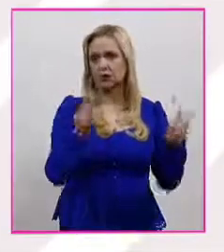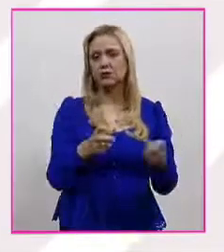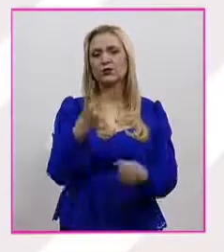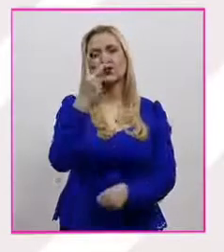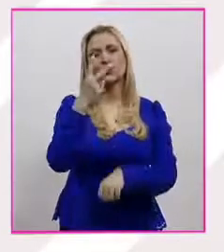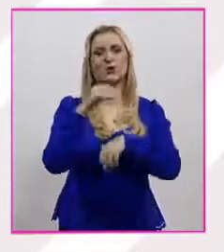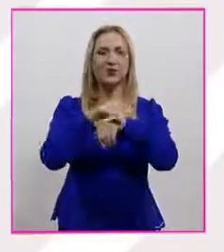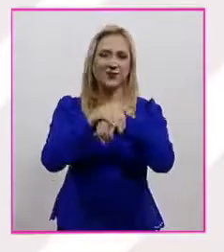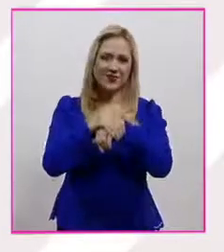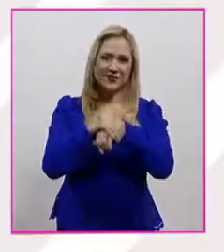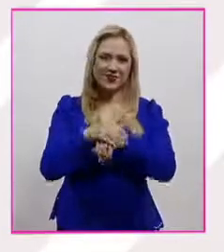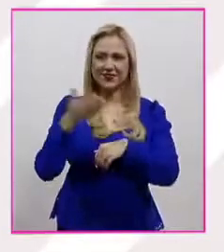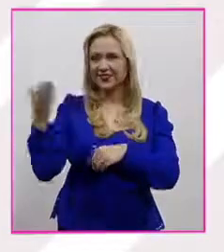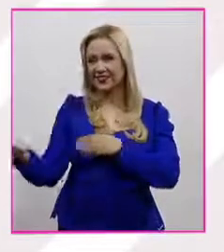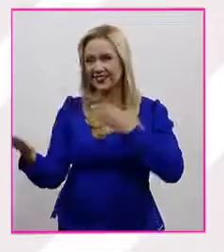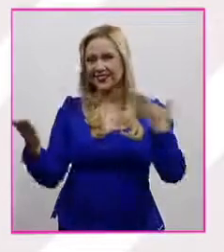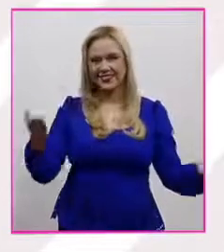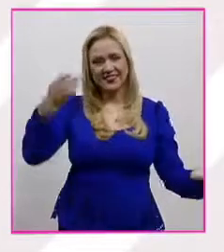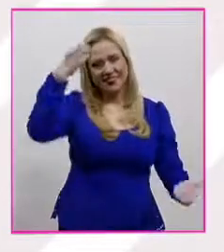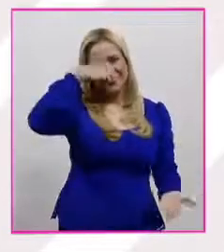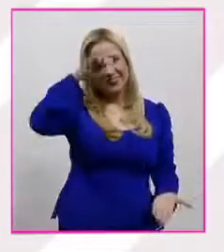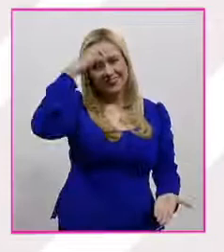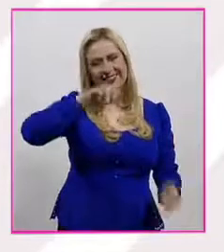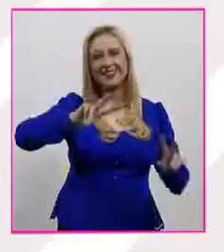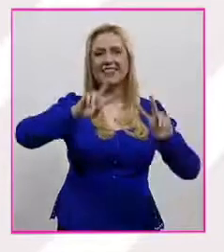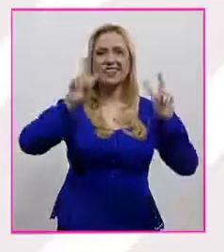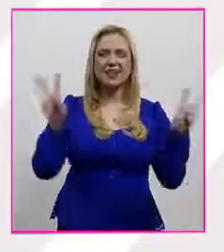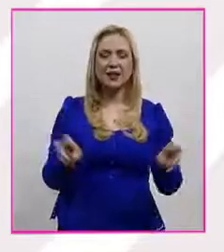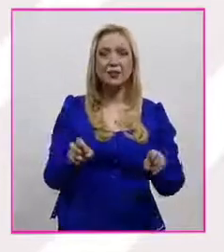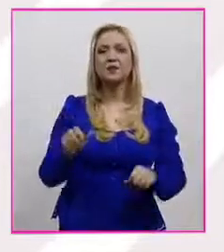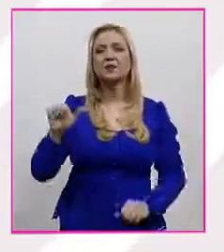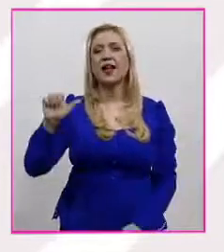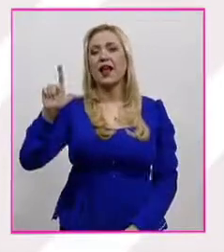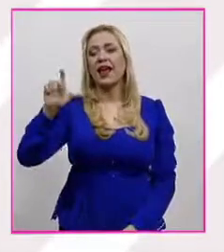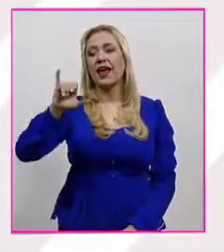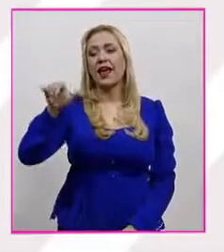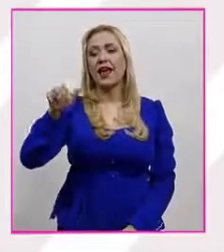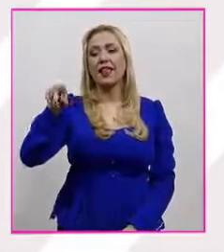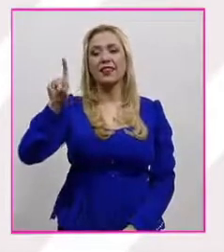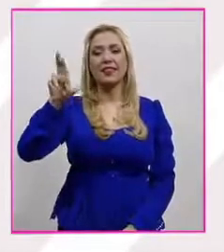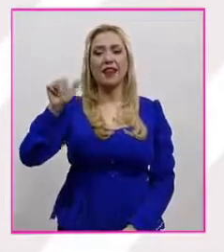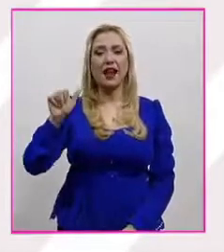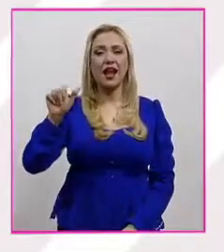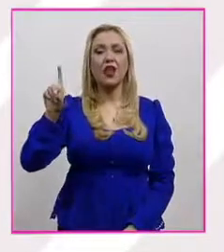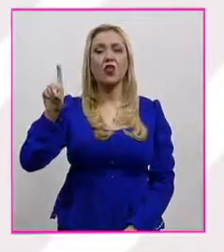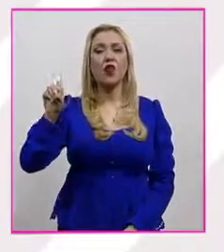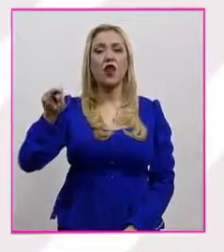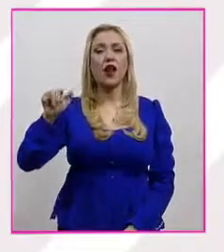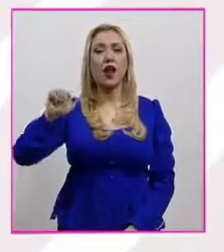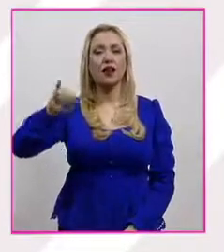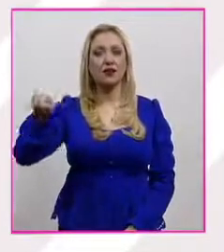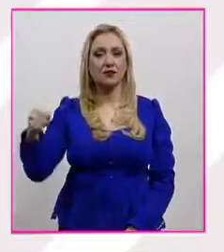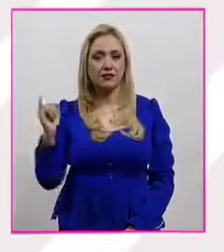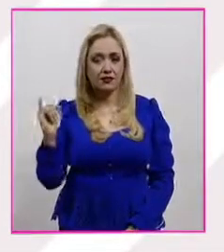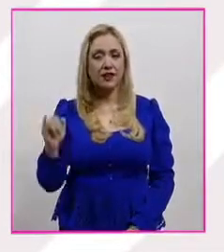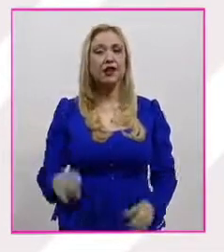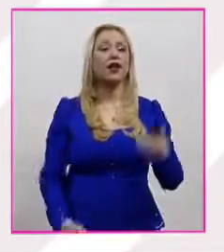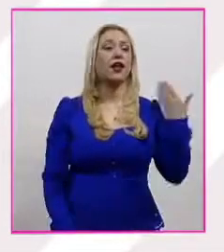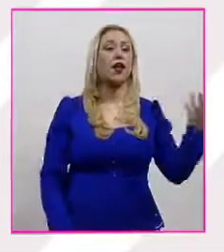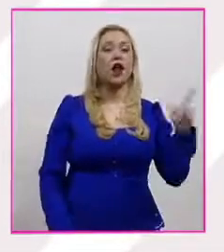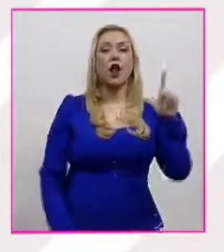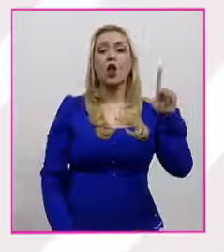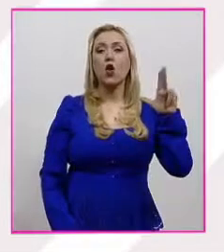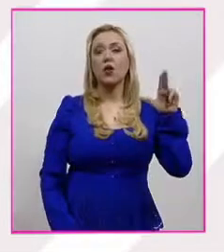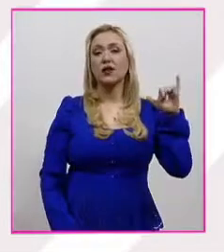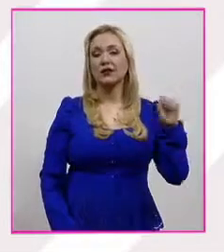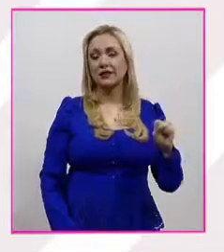amigos, amigas, expertos, expertas en estos temas, Alejandra Donají Núñez, quien es activista, y Luis Monroy Gómez Franco, quien